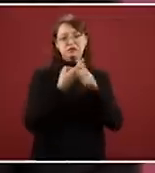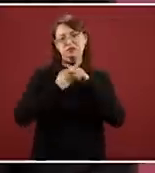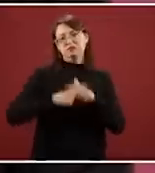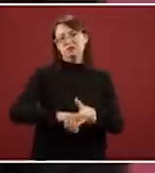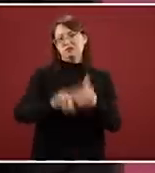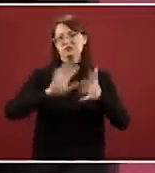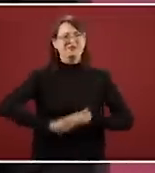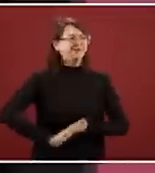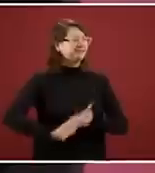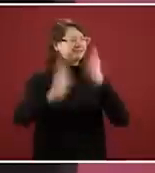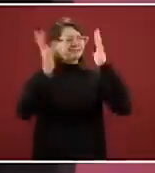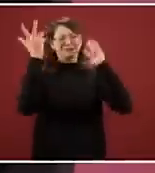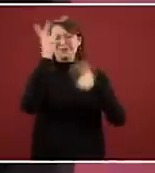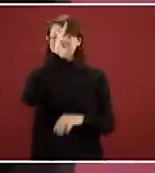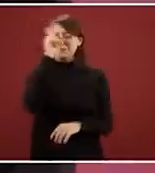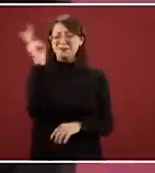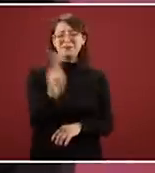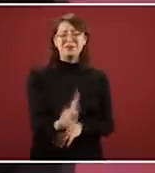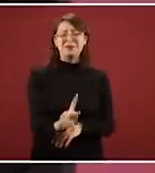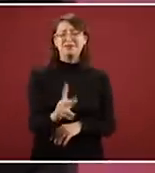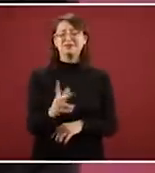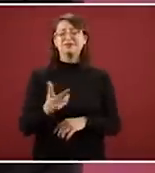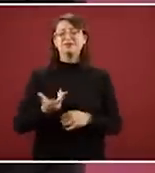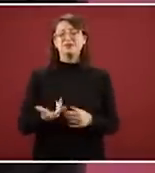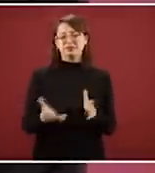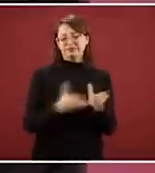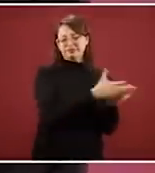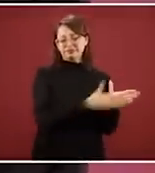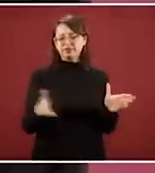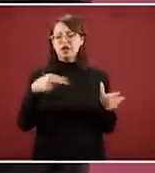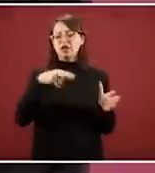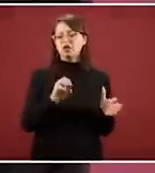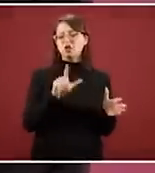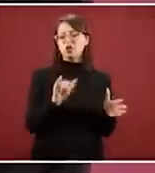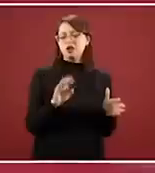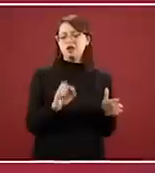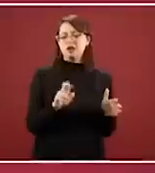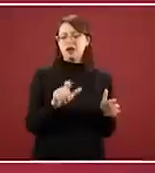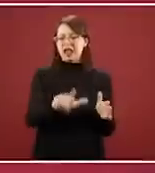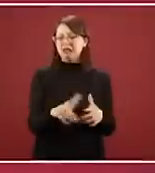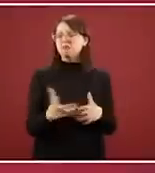toda la descomposición que significó el periodo neoliberal,